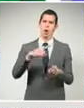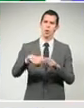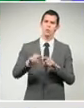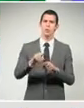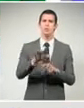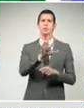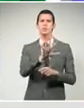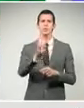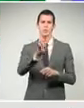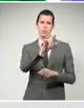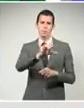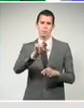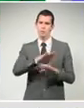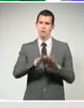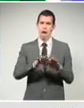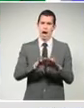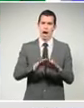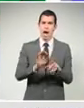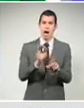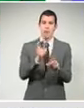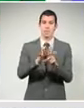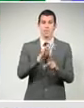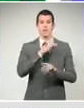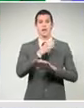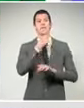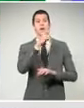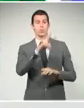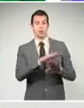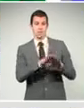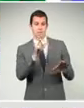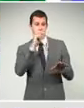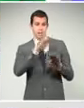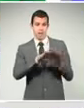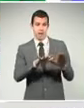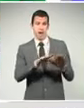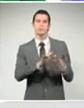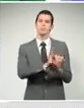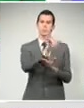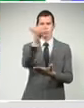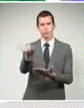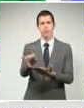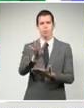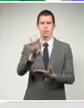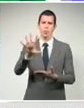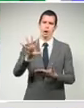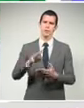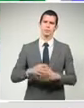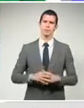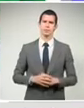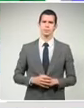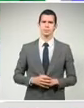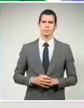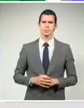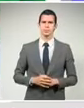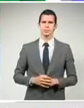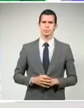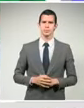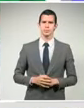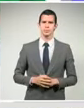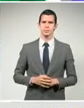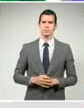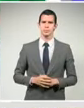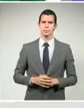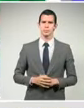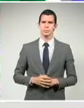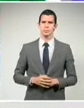a sus países después del diagnóstico, y una cifra de pacientes confirmados en